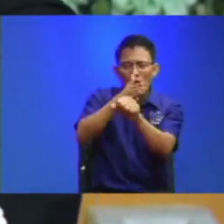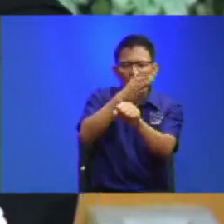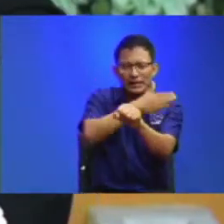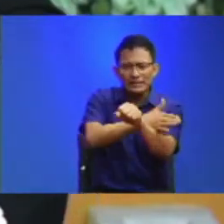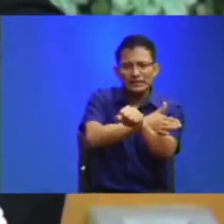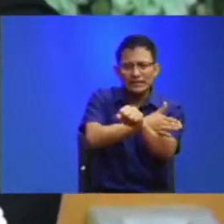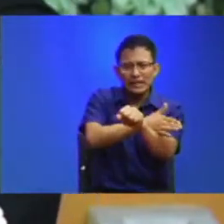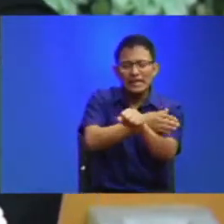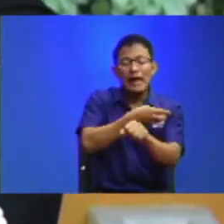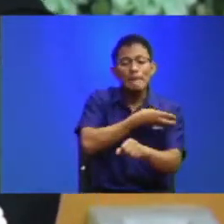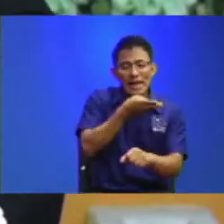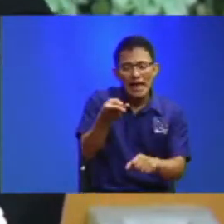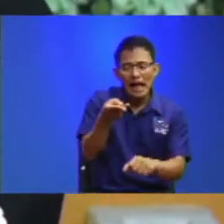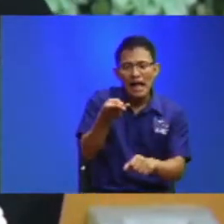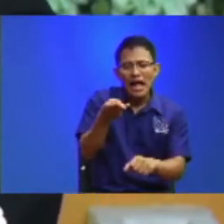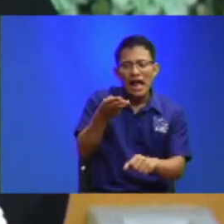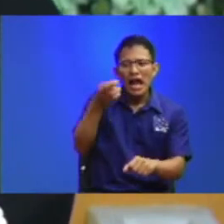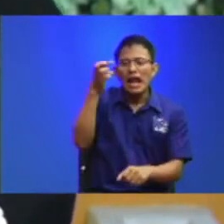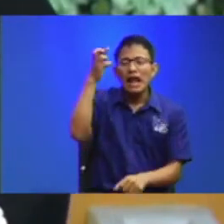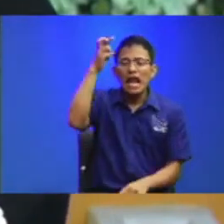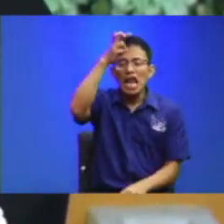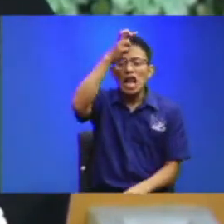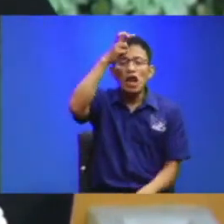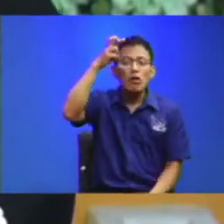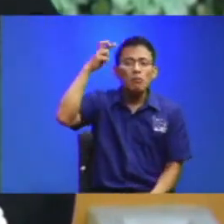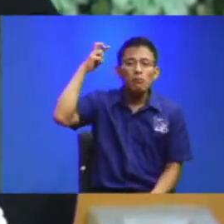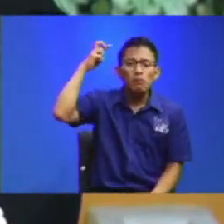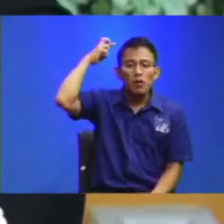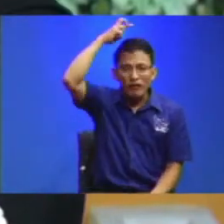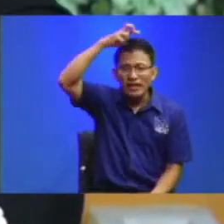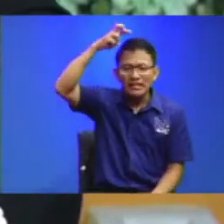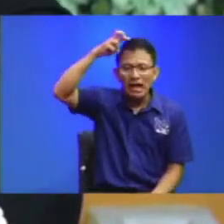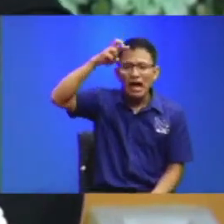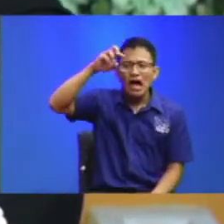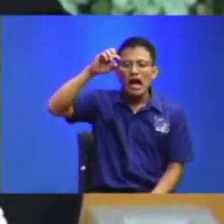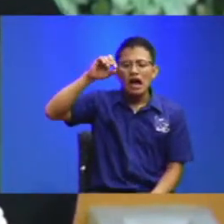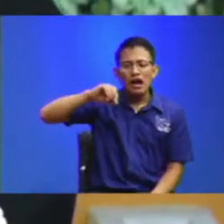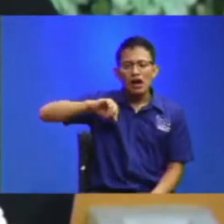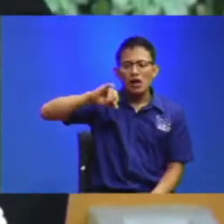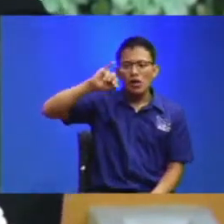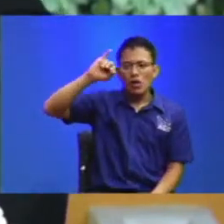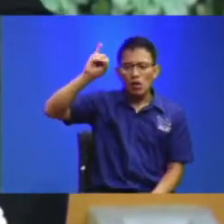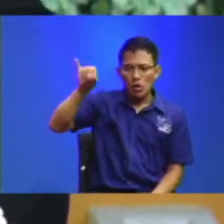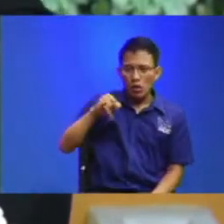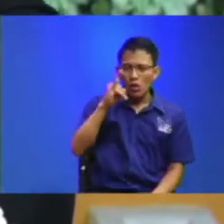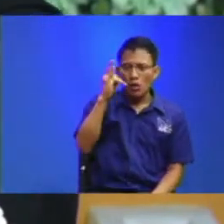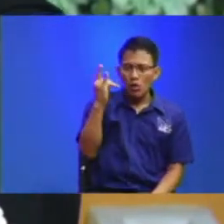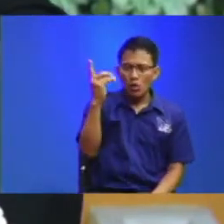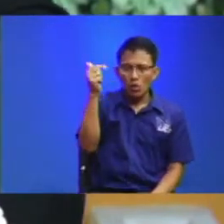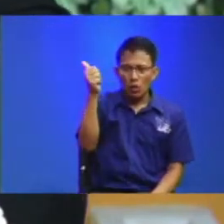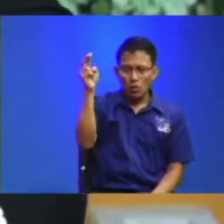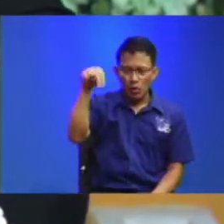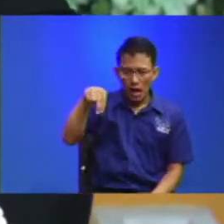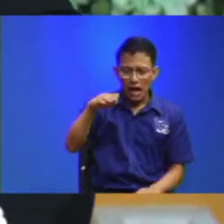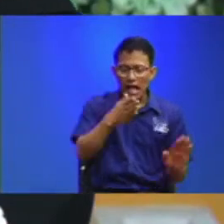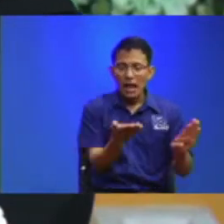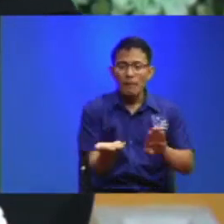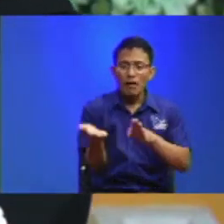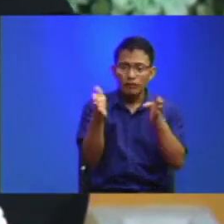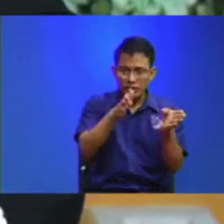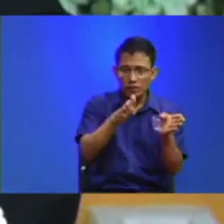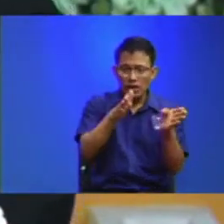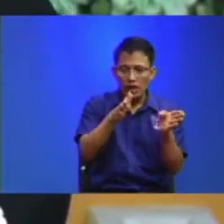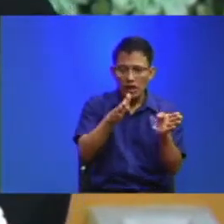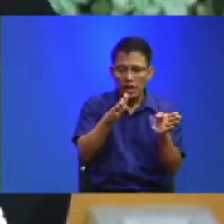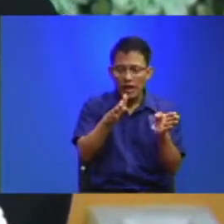Juan. Juan era un profeta, Juan Bautista. Y él viene y empieza a hacer el